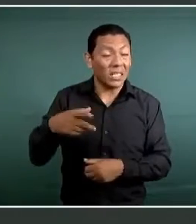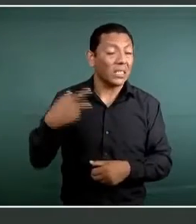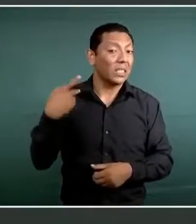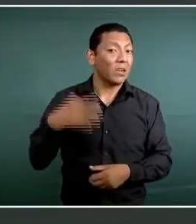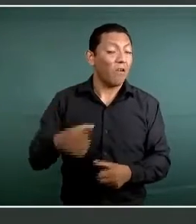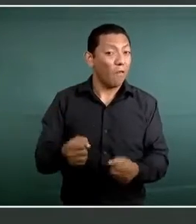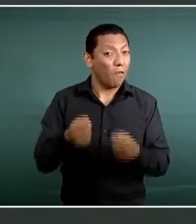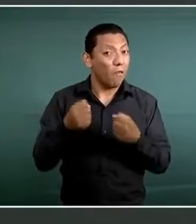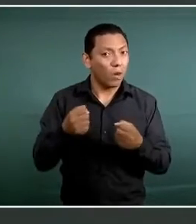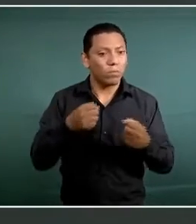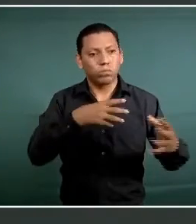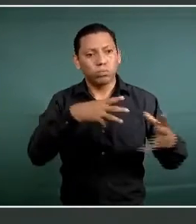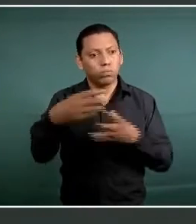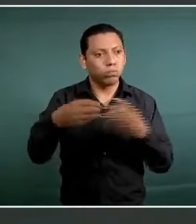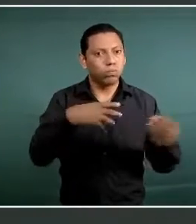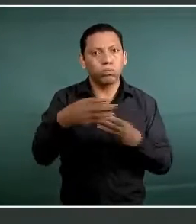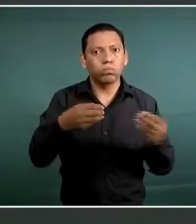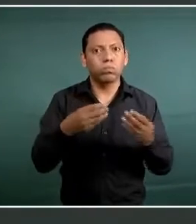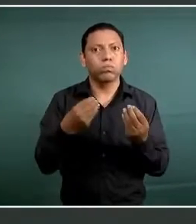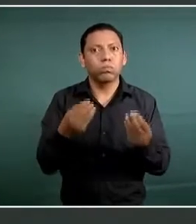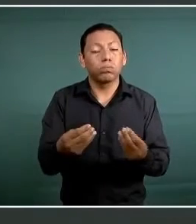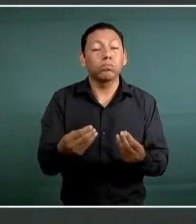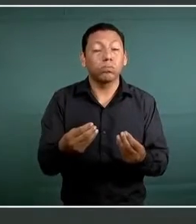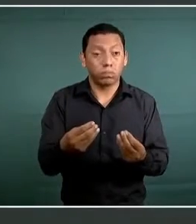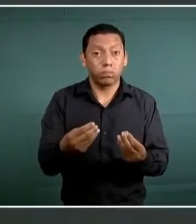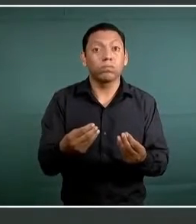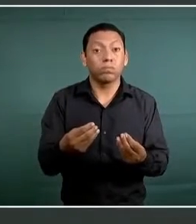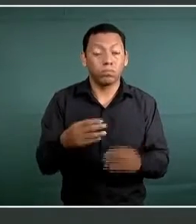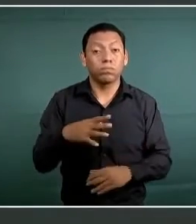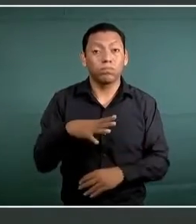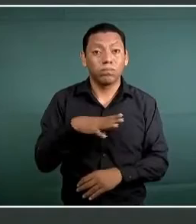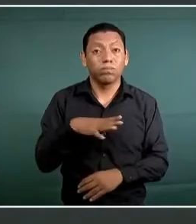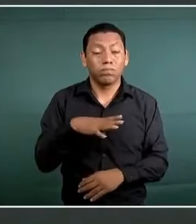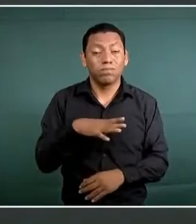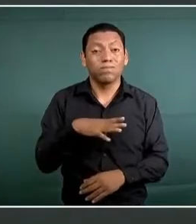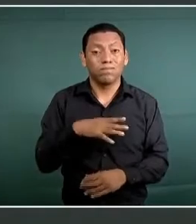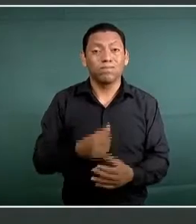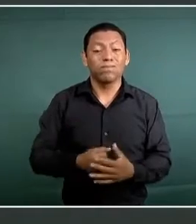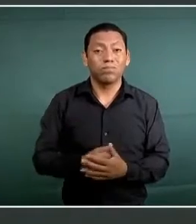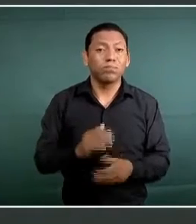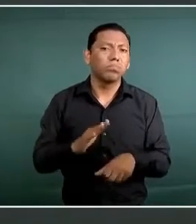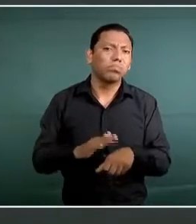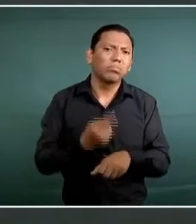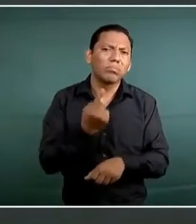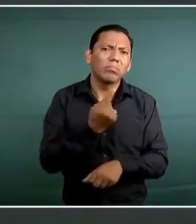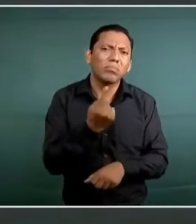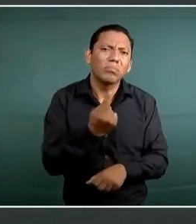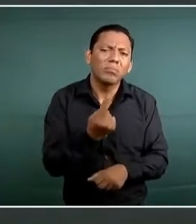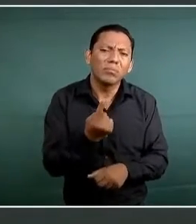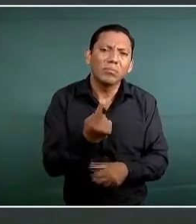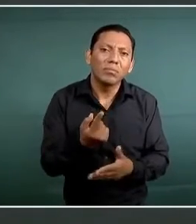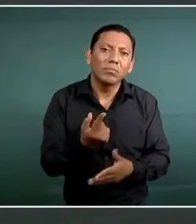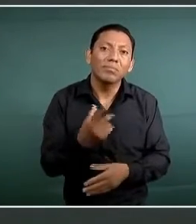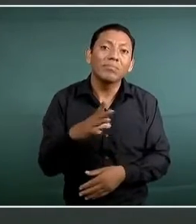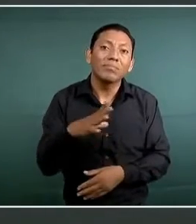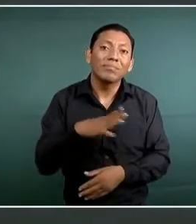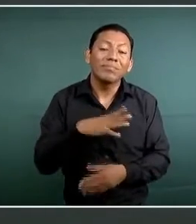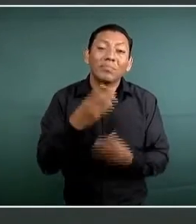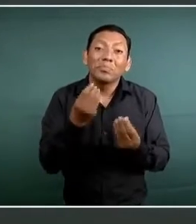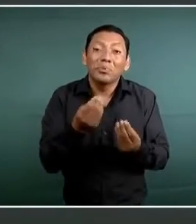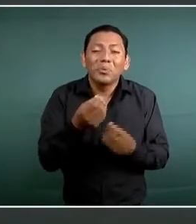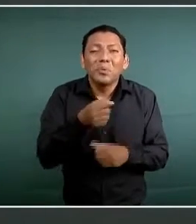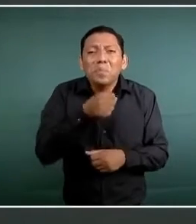la pandemia entre otras cosas porque tienen muchos